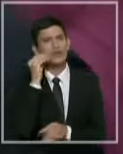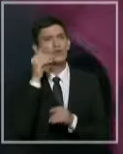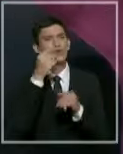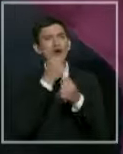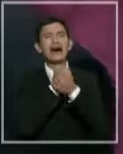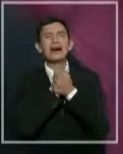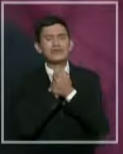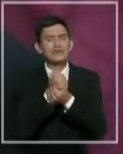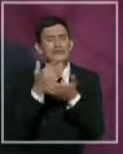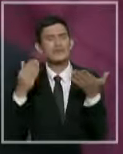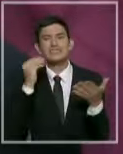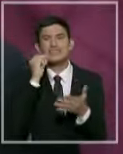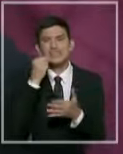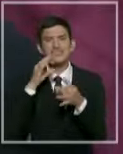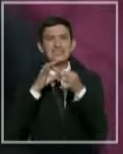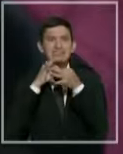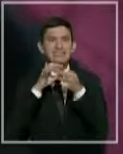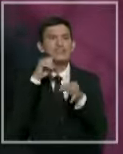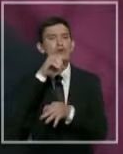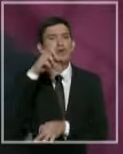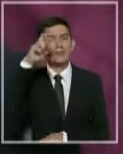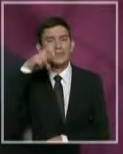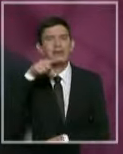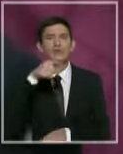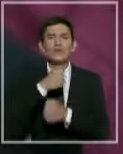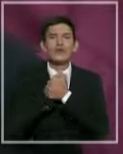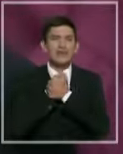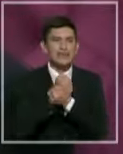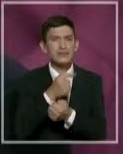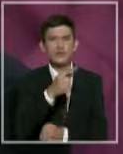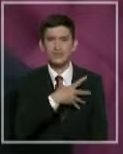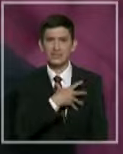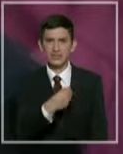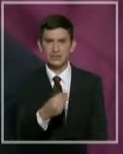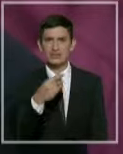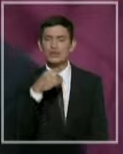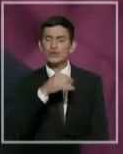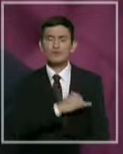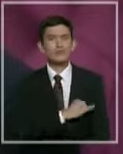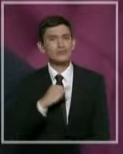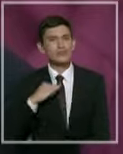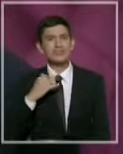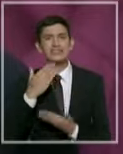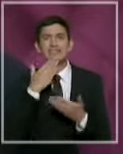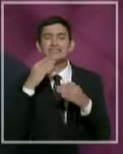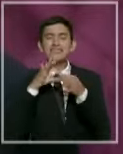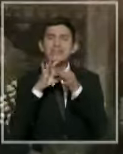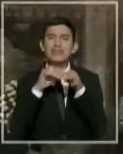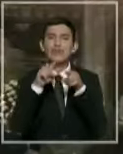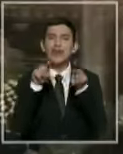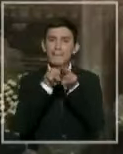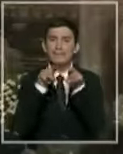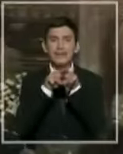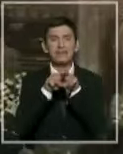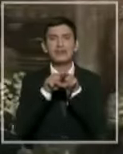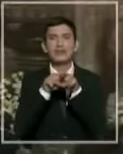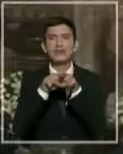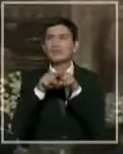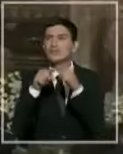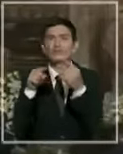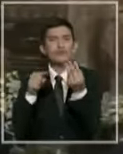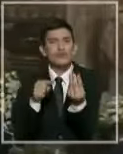incondicional hacia sus nietos. Gracias por ser un padre que ama a sus hijos, está orgulloso de ellos. Gracias por ser un hermano como pocos. Y sobre